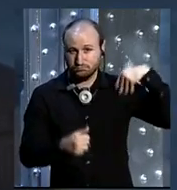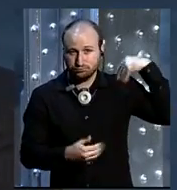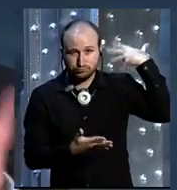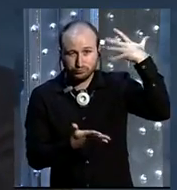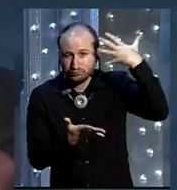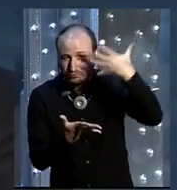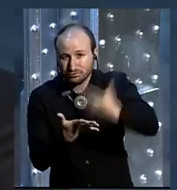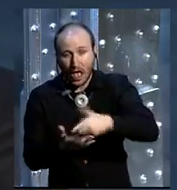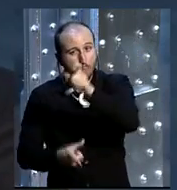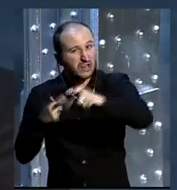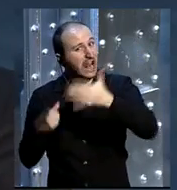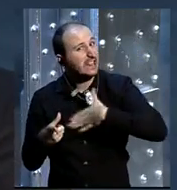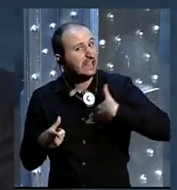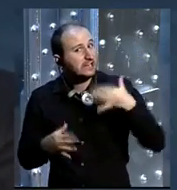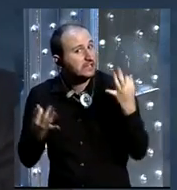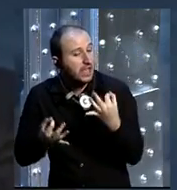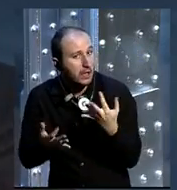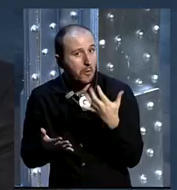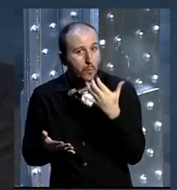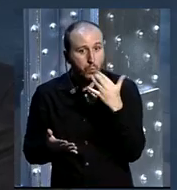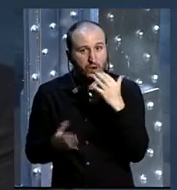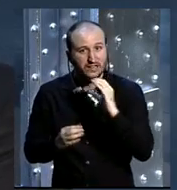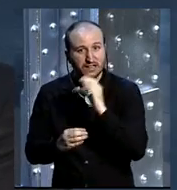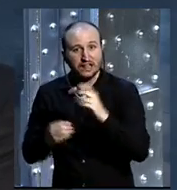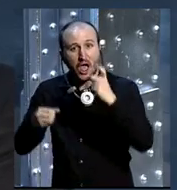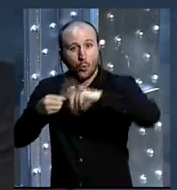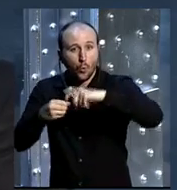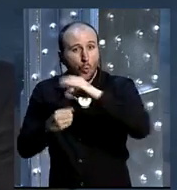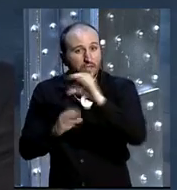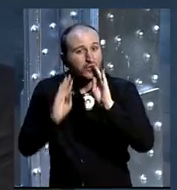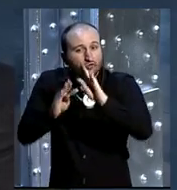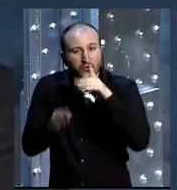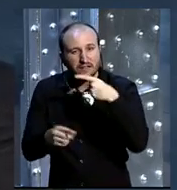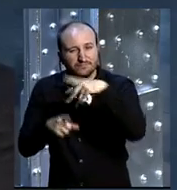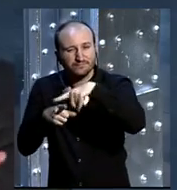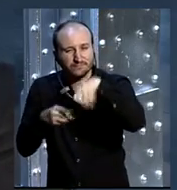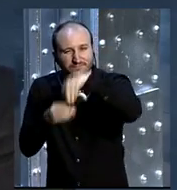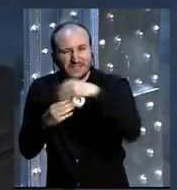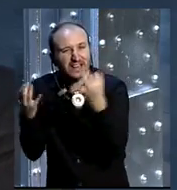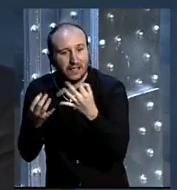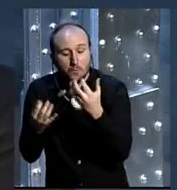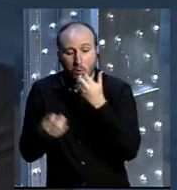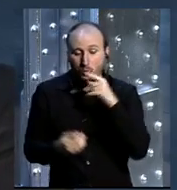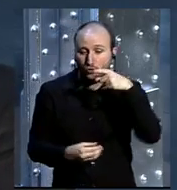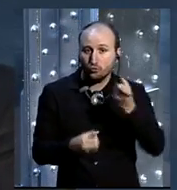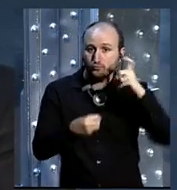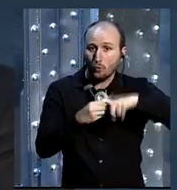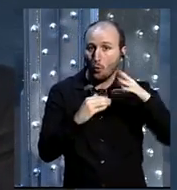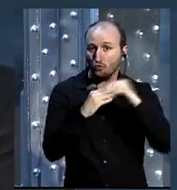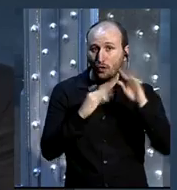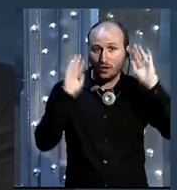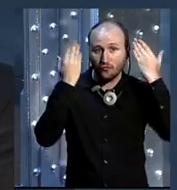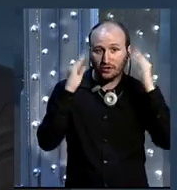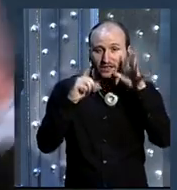gente quiere es comprender todo lo que ocurre en sus cuentas. Por ejemplo, si son ustedes usuarios de Facebook, tenemos algo que se llama el log